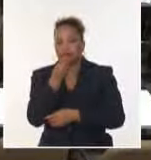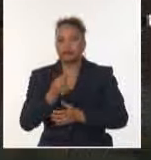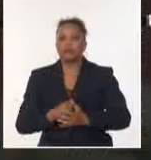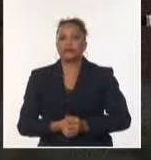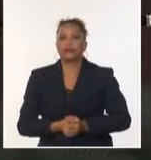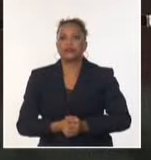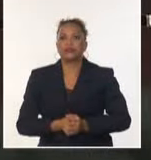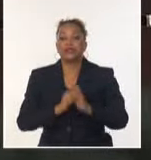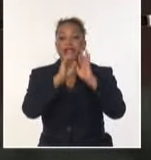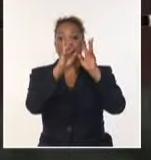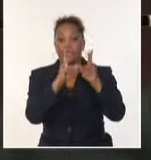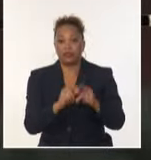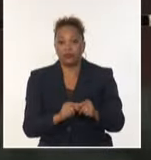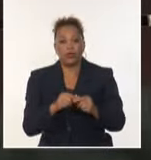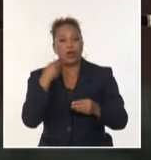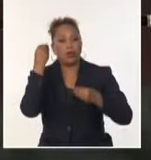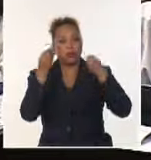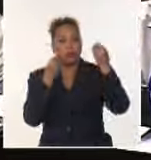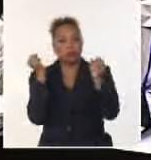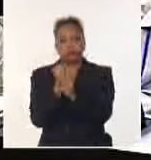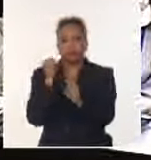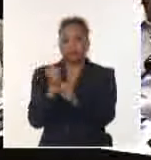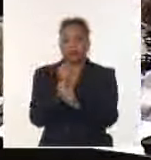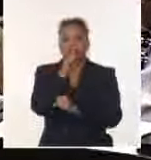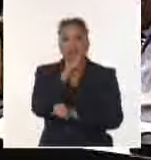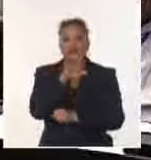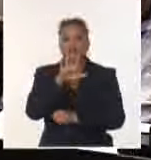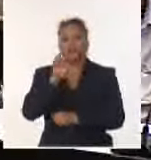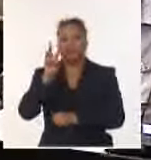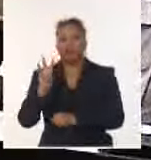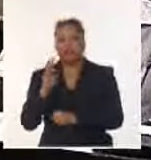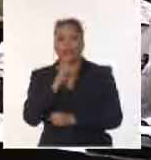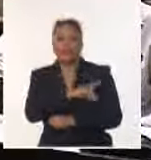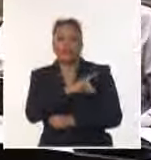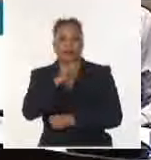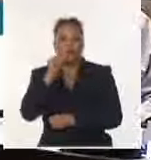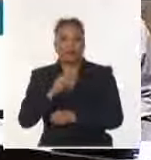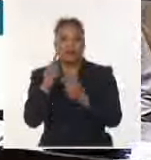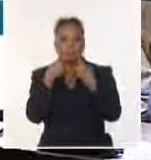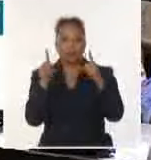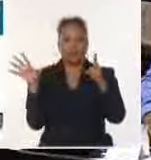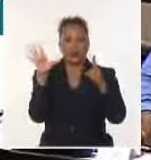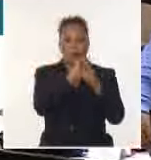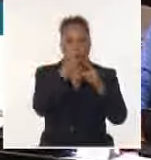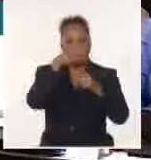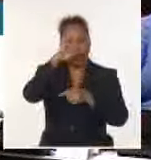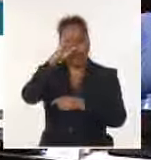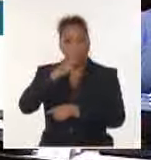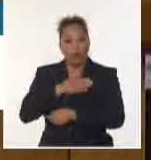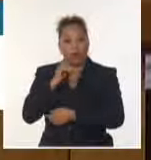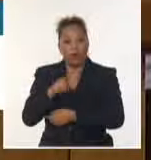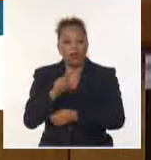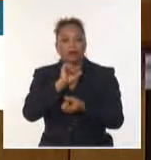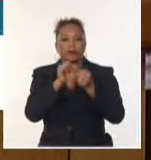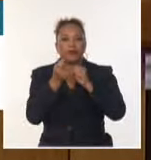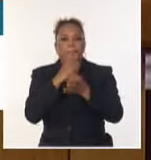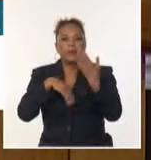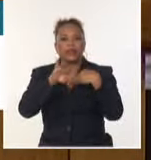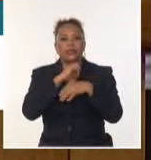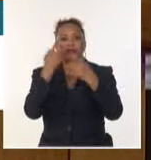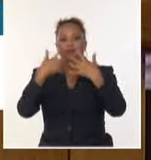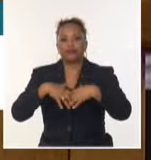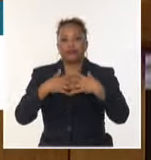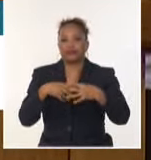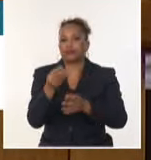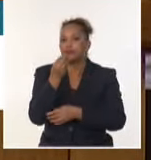Como resultado de un amplio trabajo de 153 diputados en todo el país, la alta fiscalización al Ministerio de la Industria